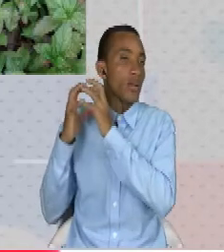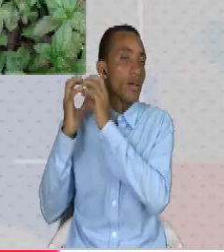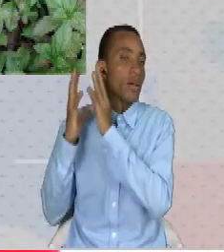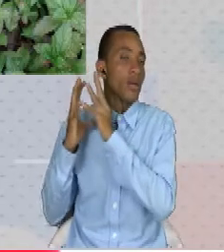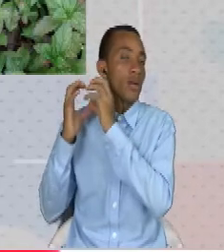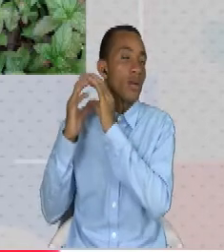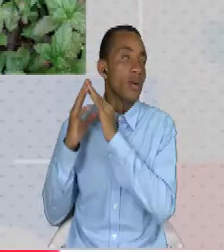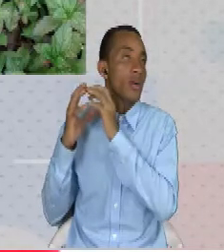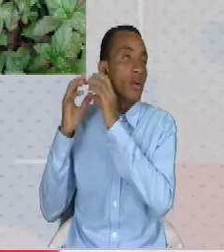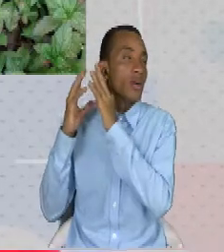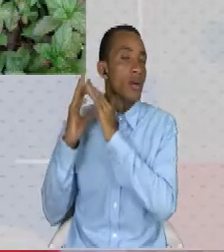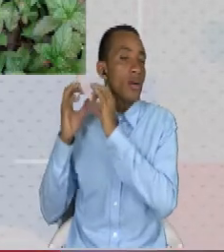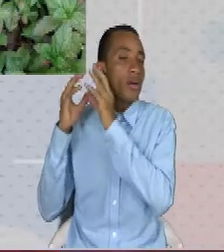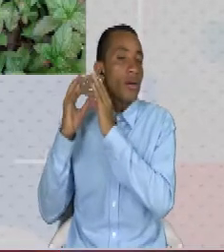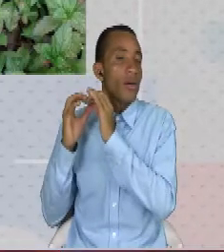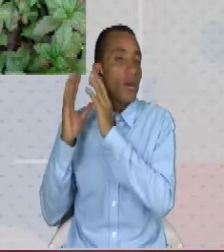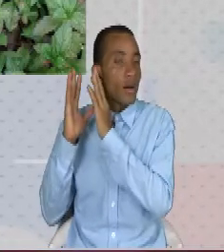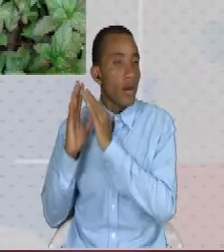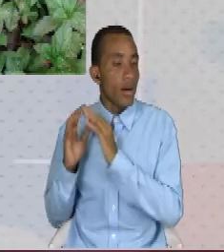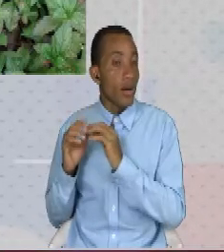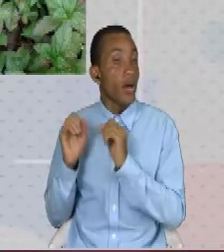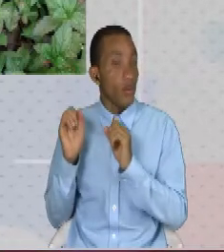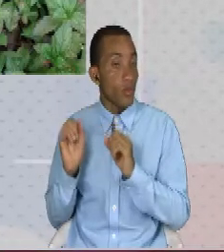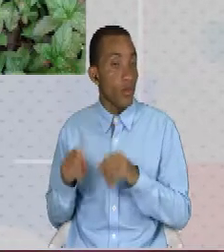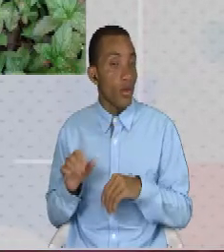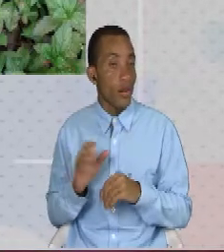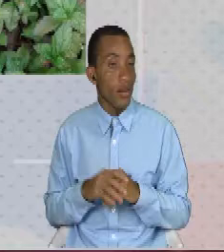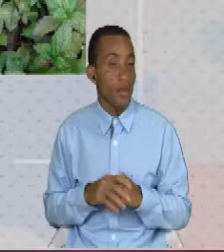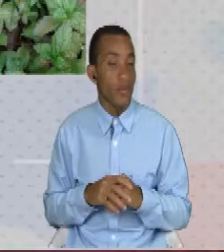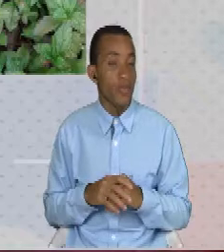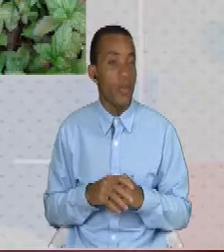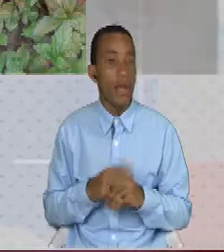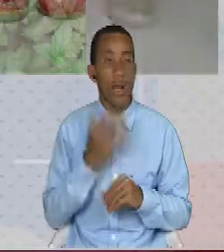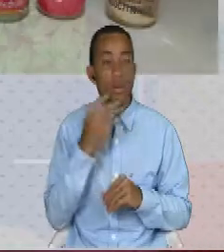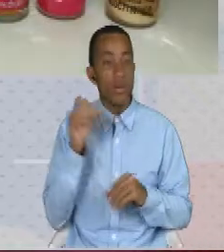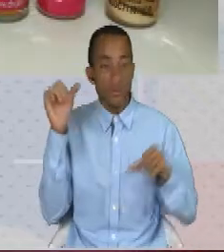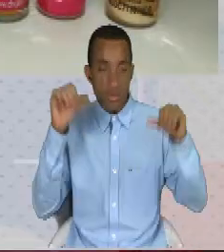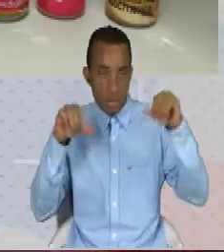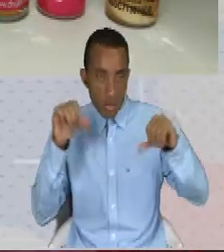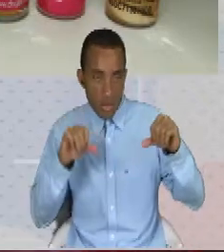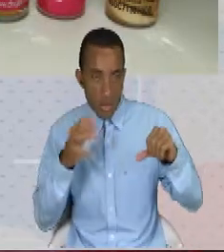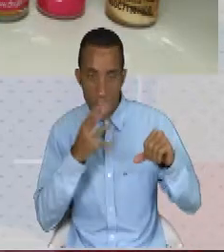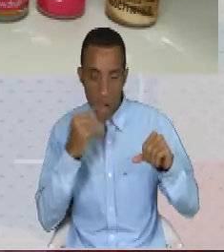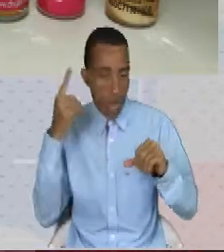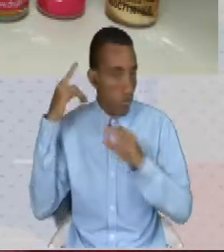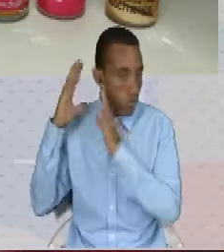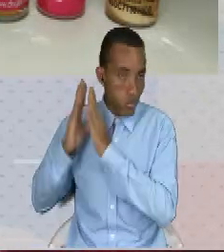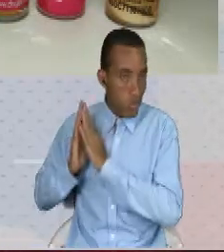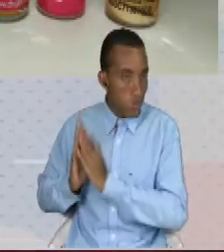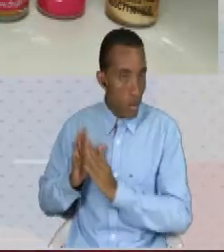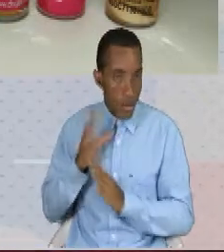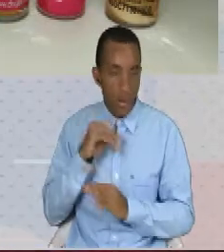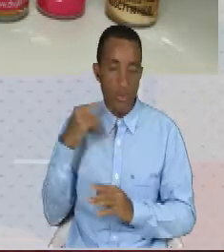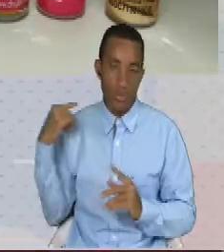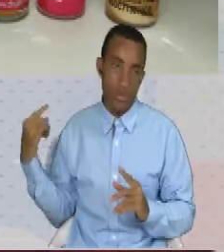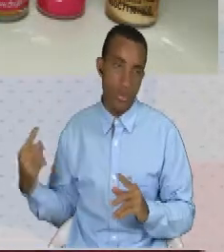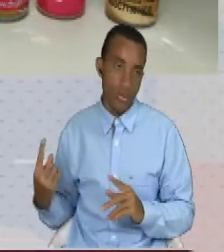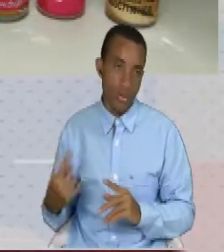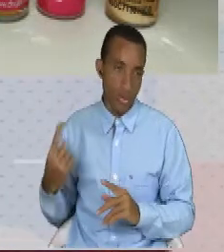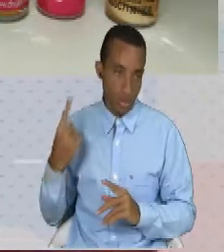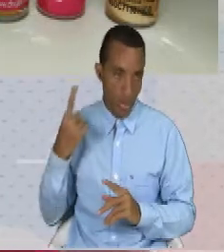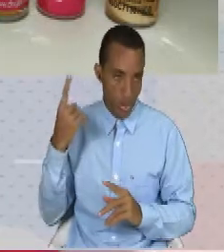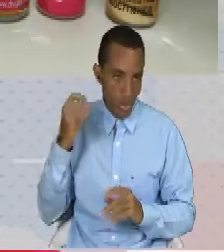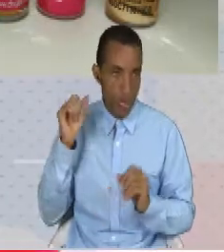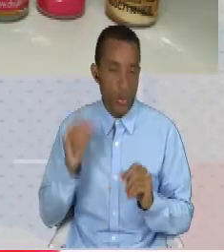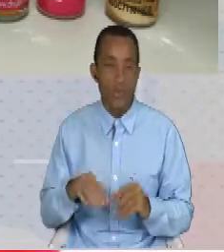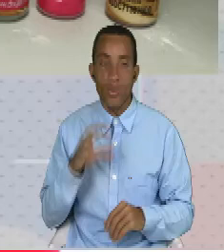lo podemos usar tanto personas que no tenemos procesos químicos como personas con cabello ondulado lo podemos usar inclusive